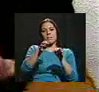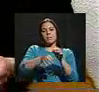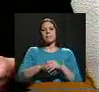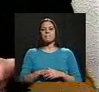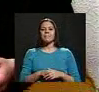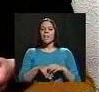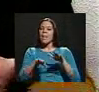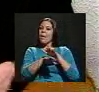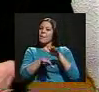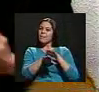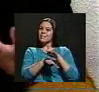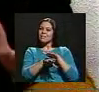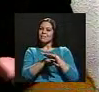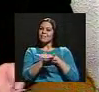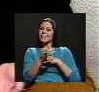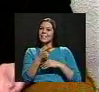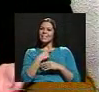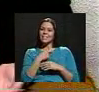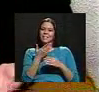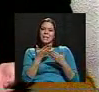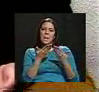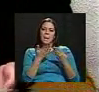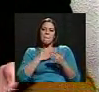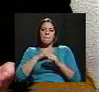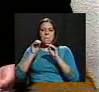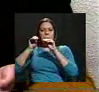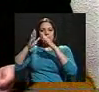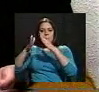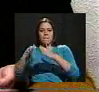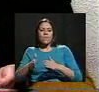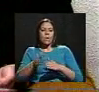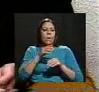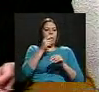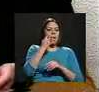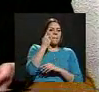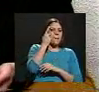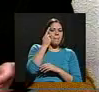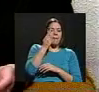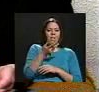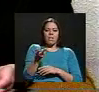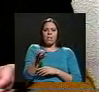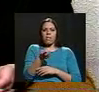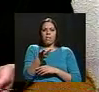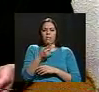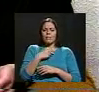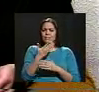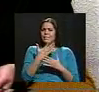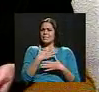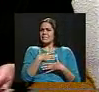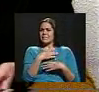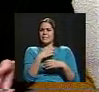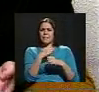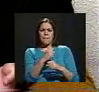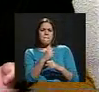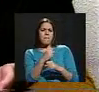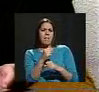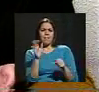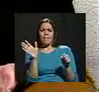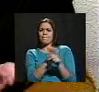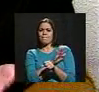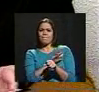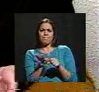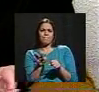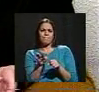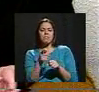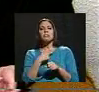Básicamente ahí era como de parte de mis maestros y de parte de mis papás, era como full confianza conmigo, porque siempre tenía